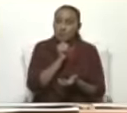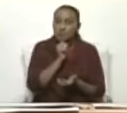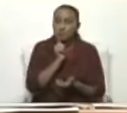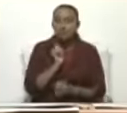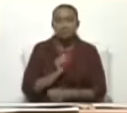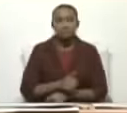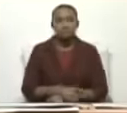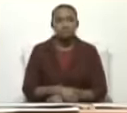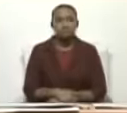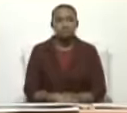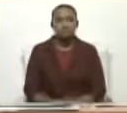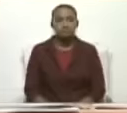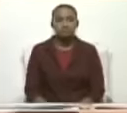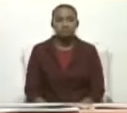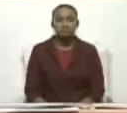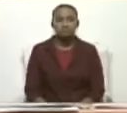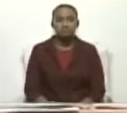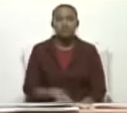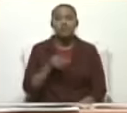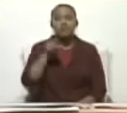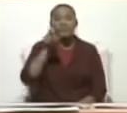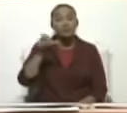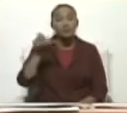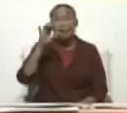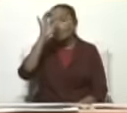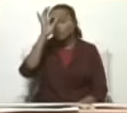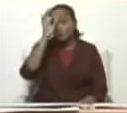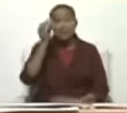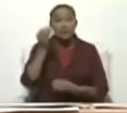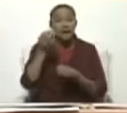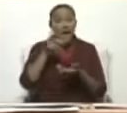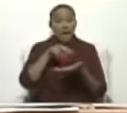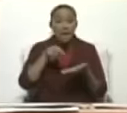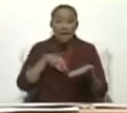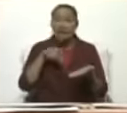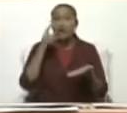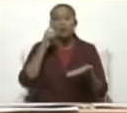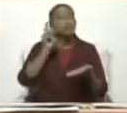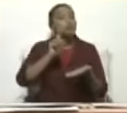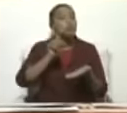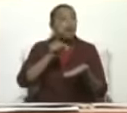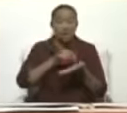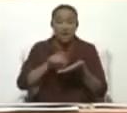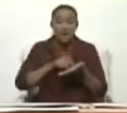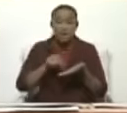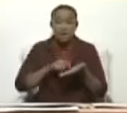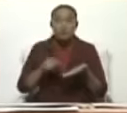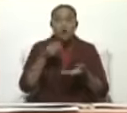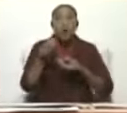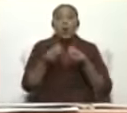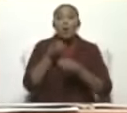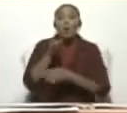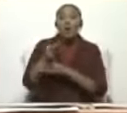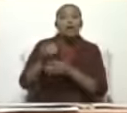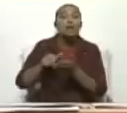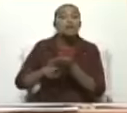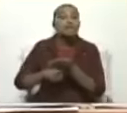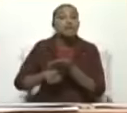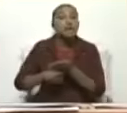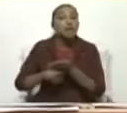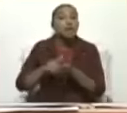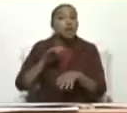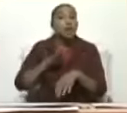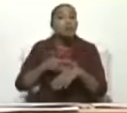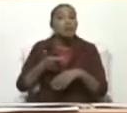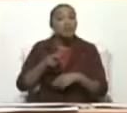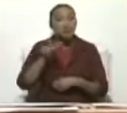¿cómo se llama? No sabían leer ni escribir, no tenían las herramientas para sacar la cédula. Porque usted cuando iba a sacar la cédula le decían, firme aquí,